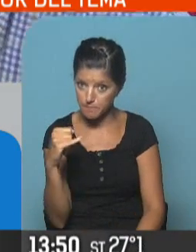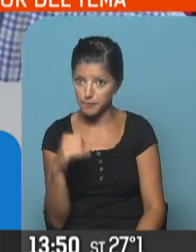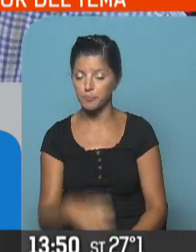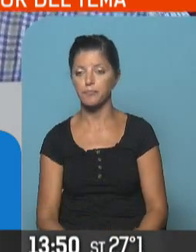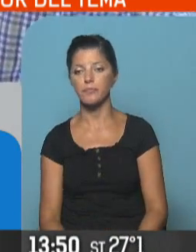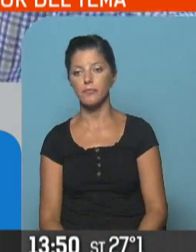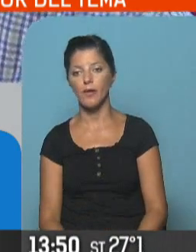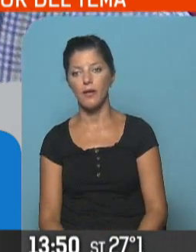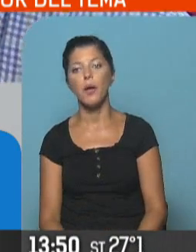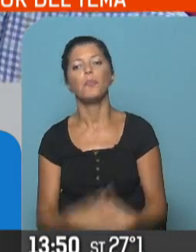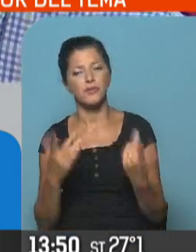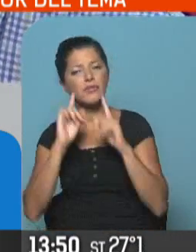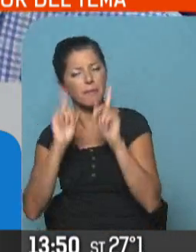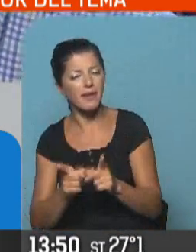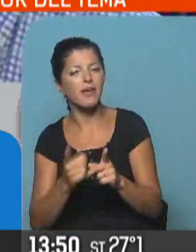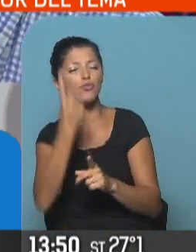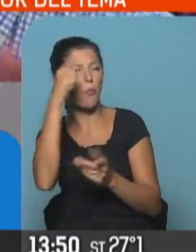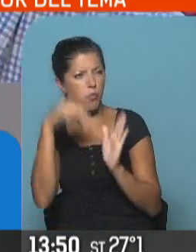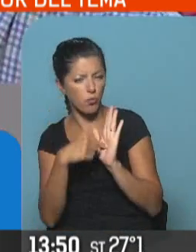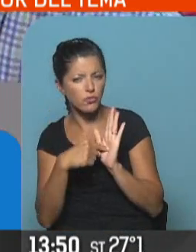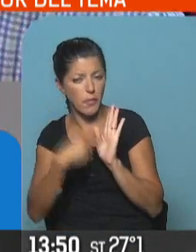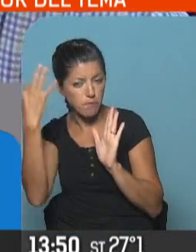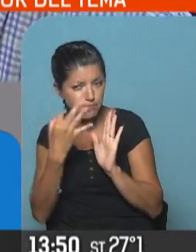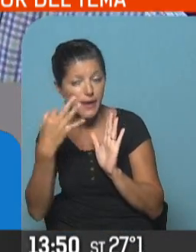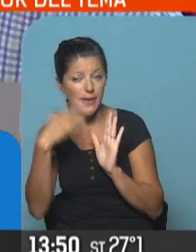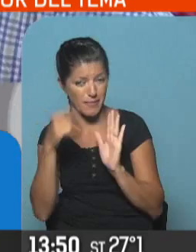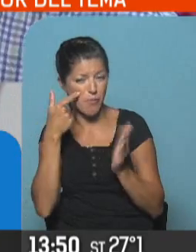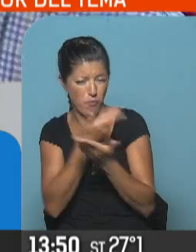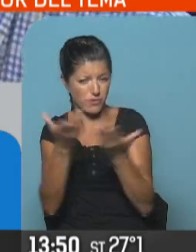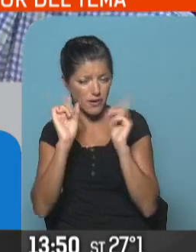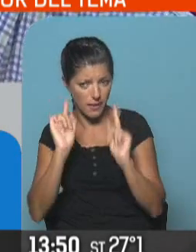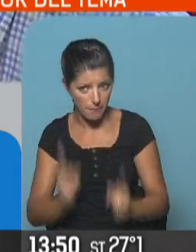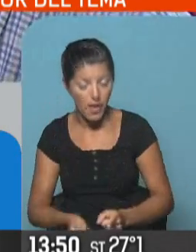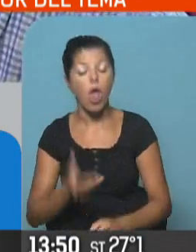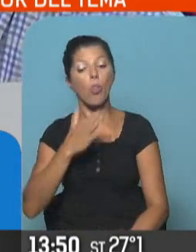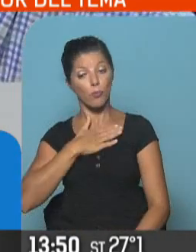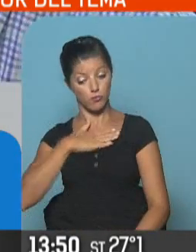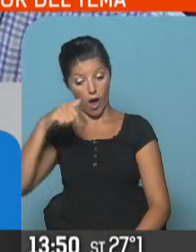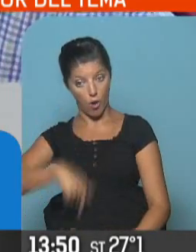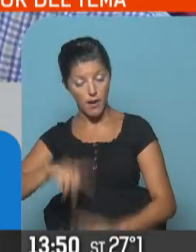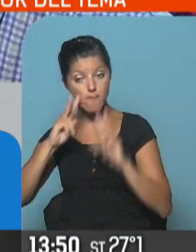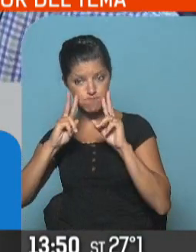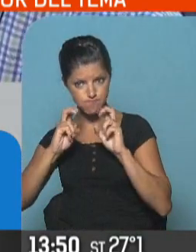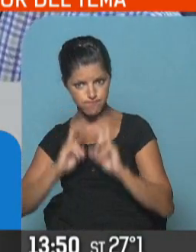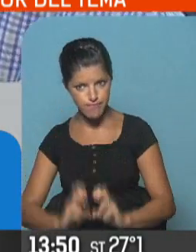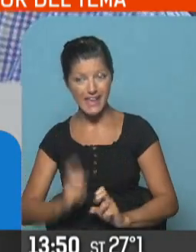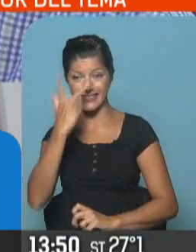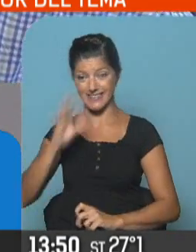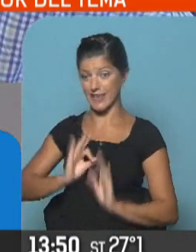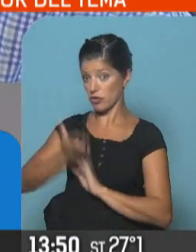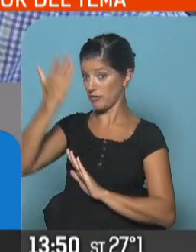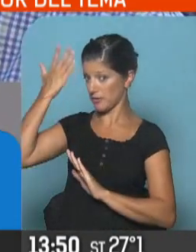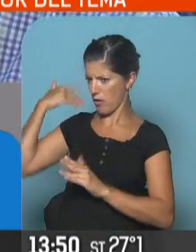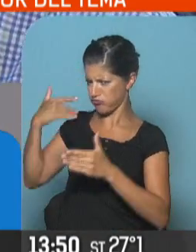poco la realidad que también se oculta y que nosotros queremos poner en evidencia a través de una investigación que estamos haciendo ya desde hace 3 años.